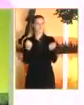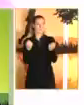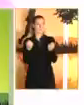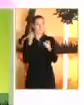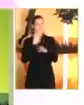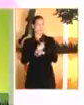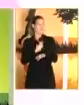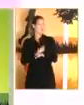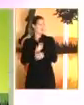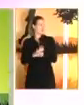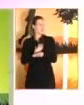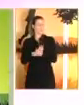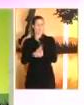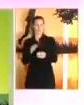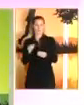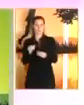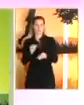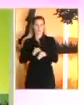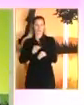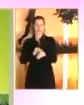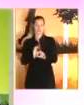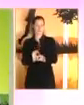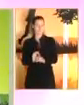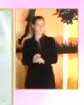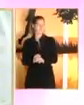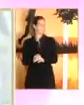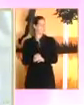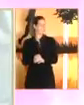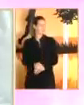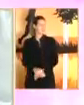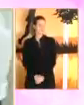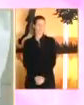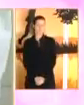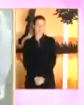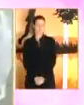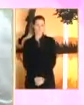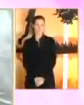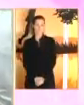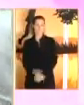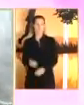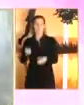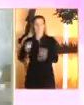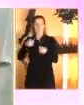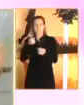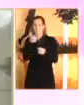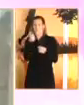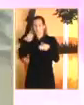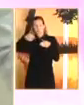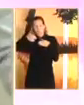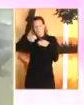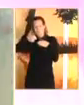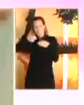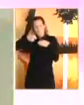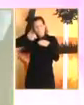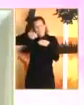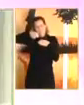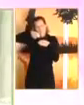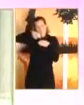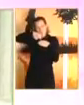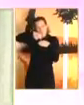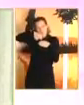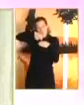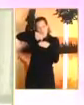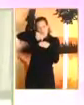Tenemos, lo he hecho aquí, si te parece. Muy bien, sí. Pues mira, con ese puntito... basta. ¿Y cuál era? Ah, es este.